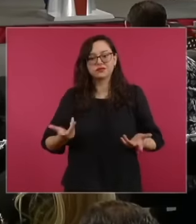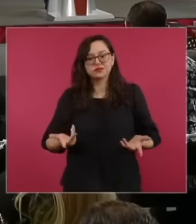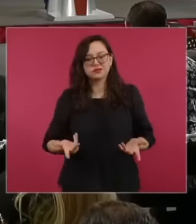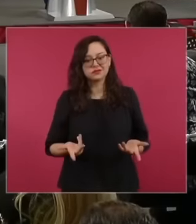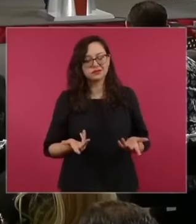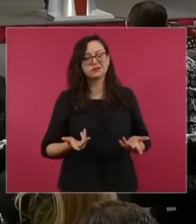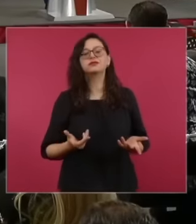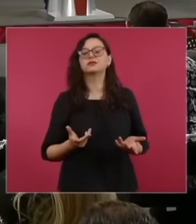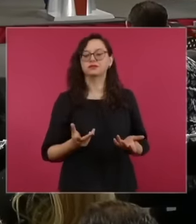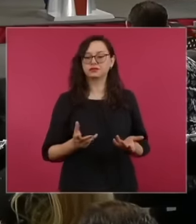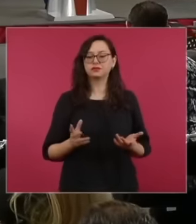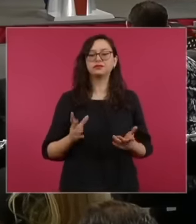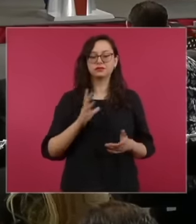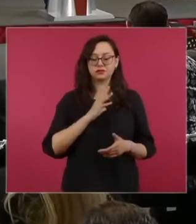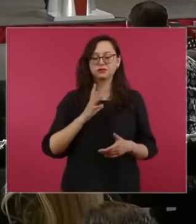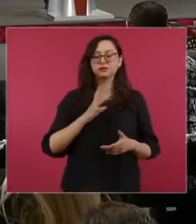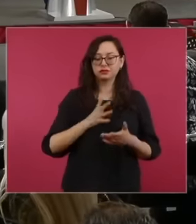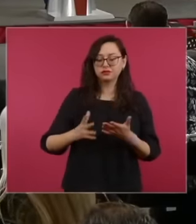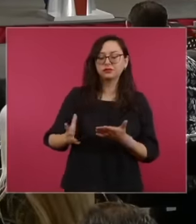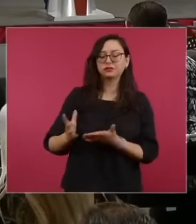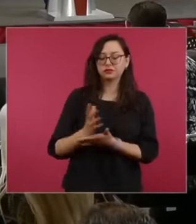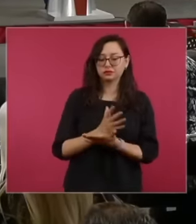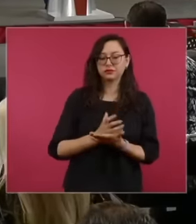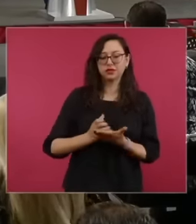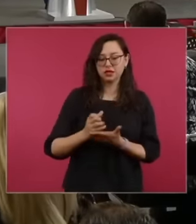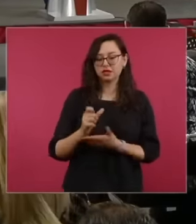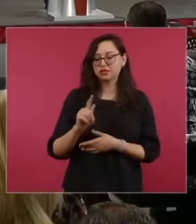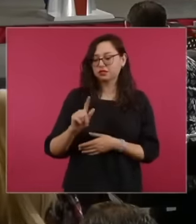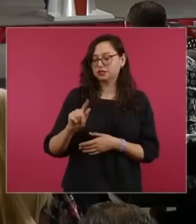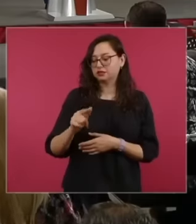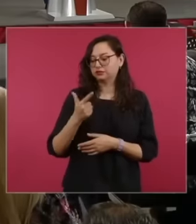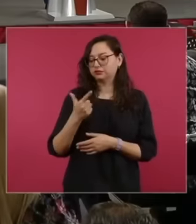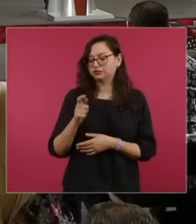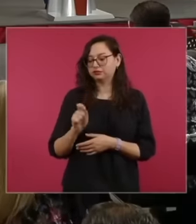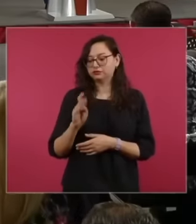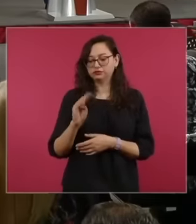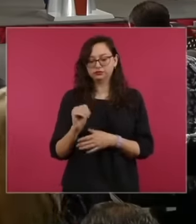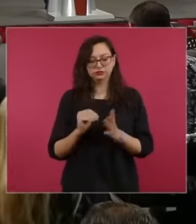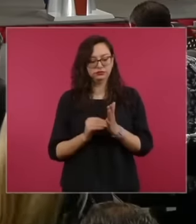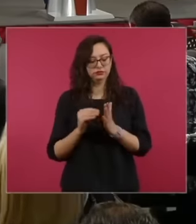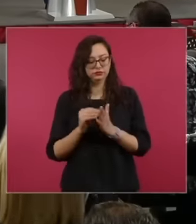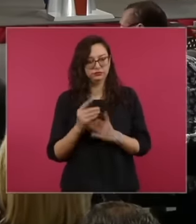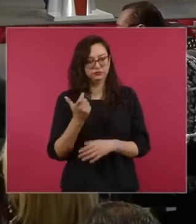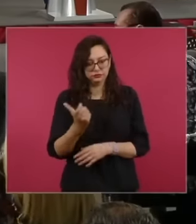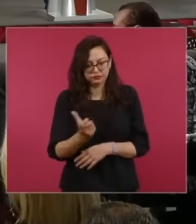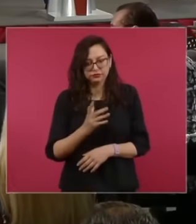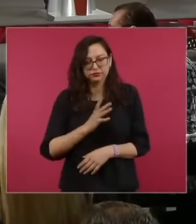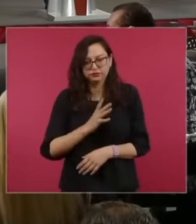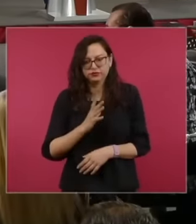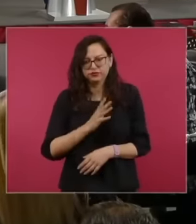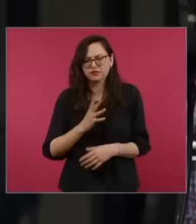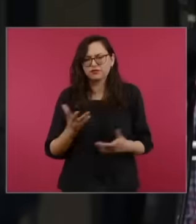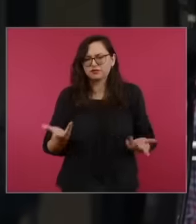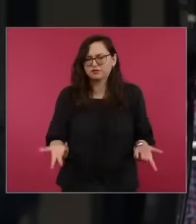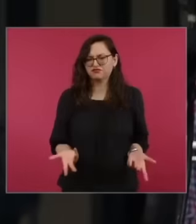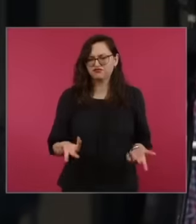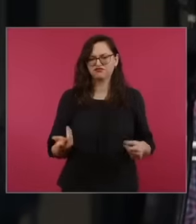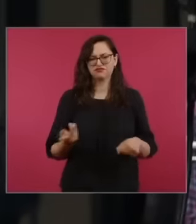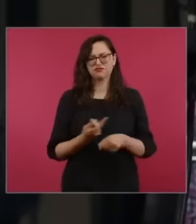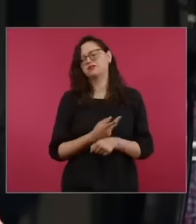tuvo una ganancia de 77.9 millones de pesos. ¿Qué le da esto?